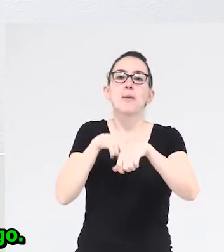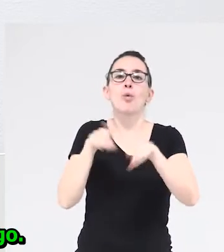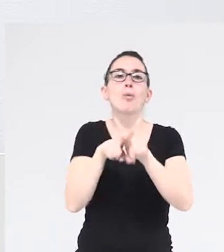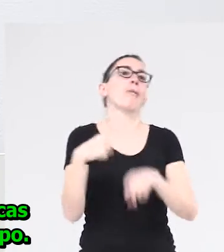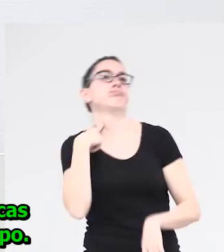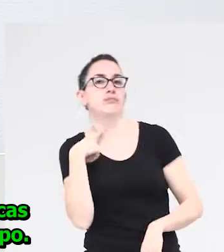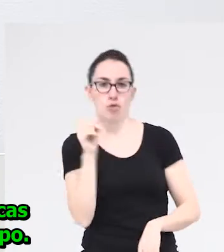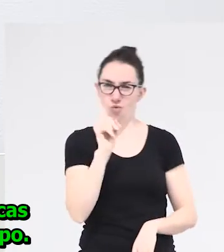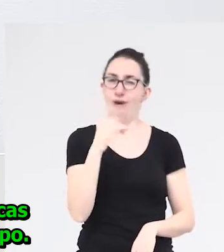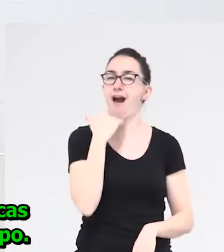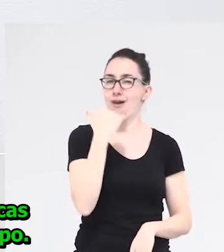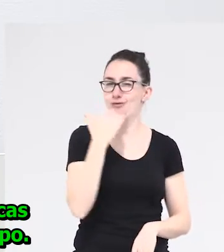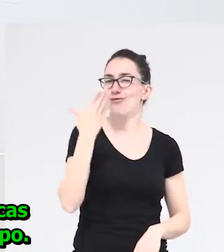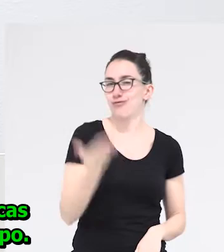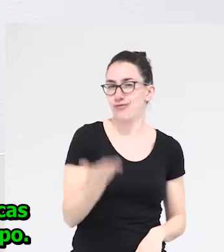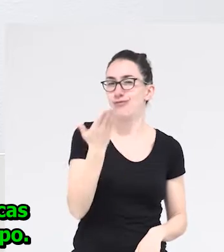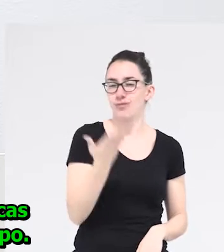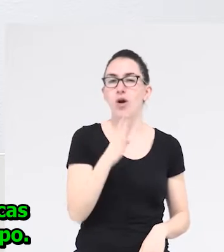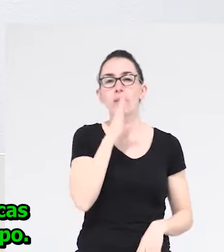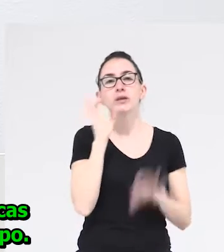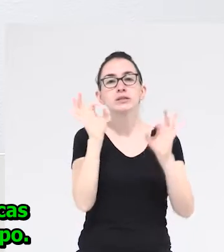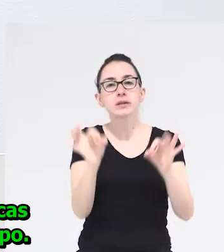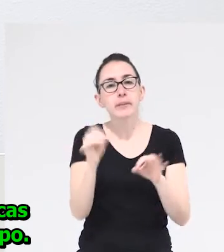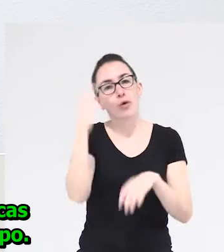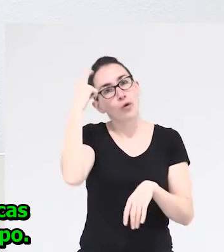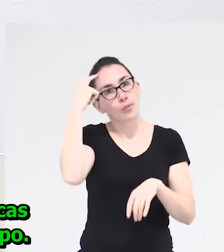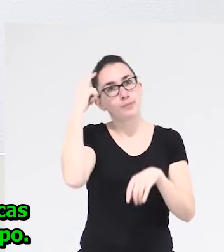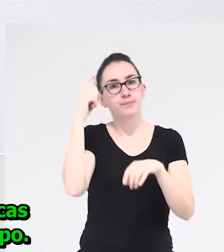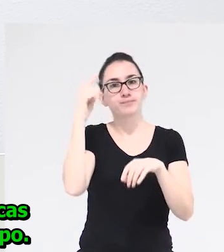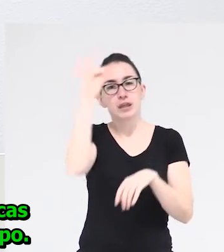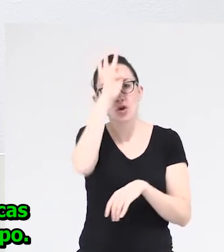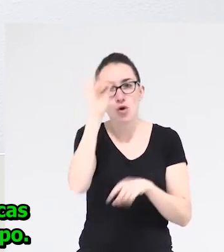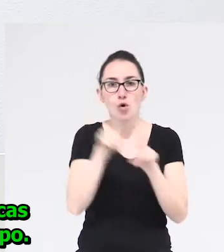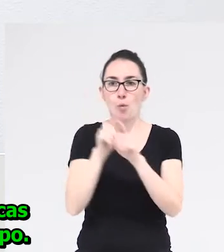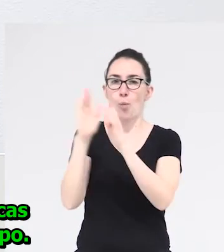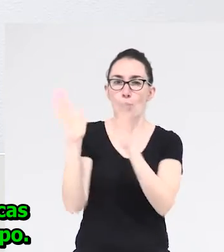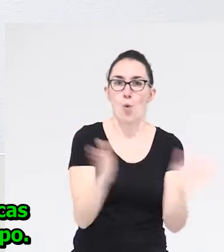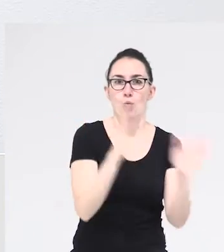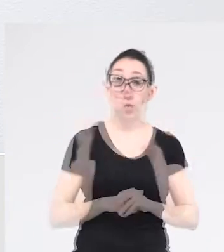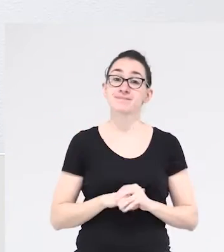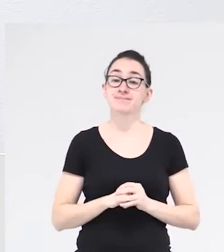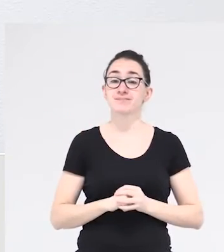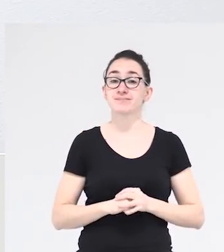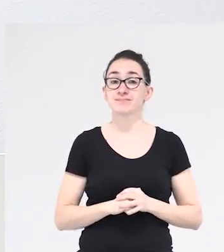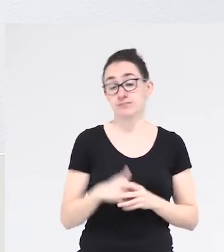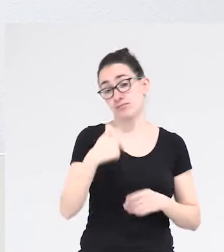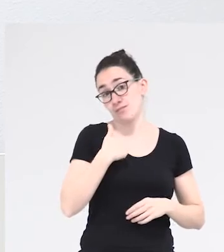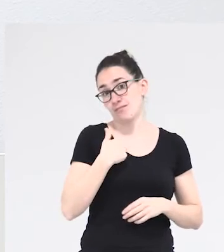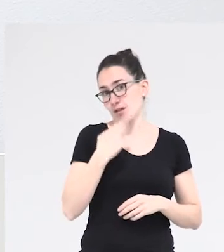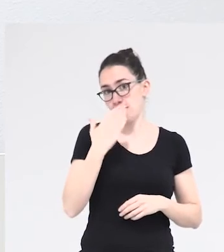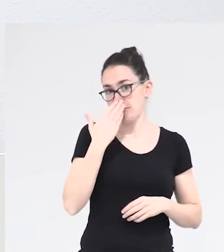algo. También por alejarnos de esas lógicas productivistas y coloniales del tiempo. Para mí un